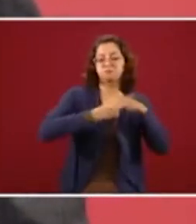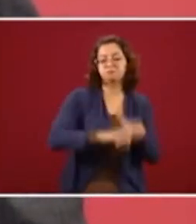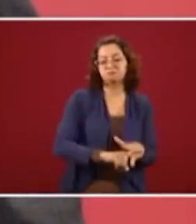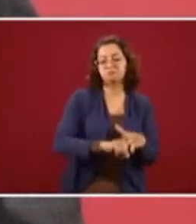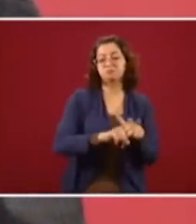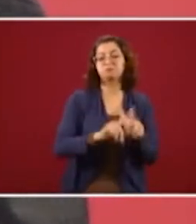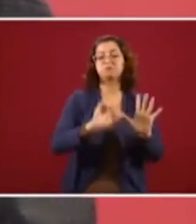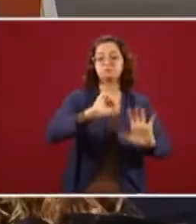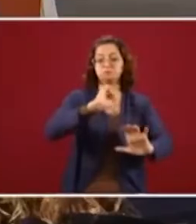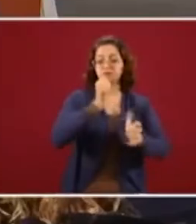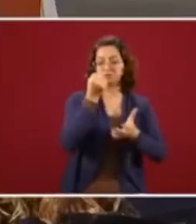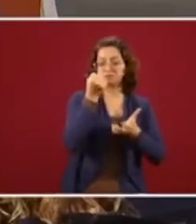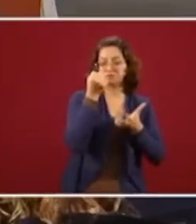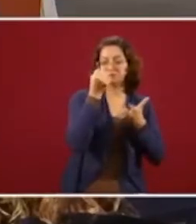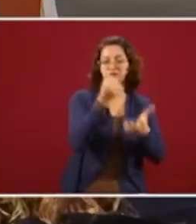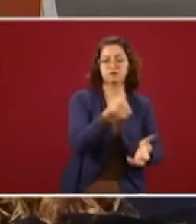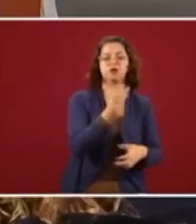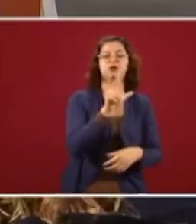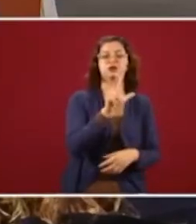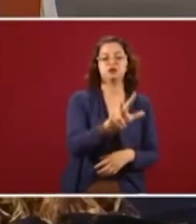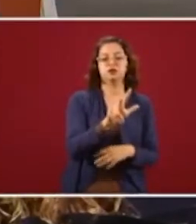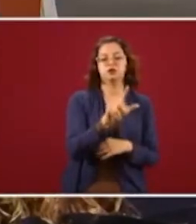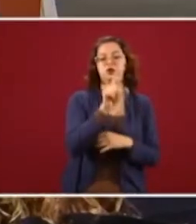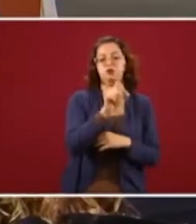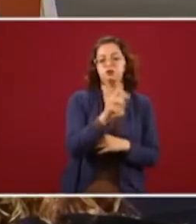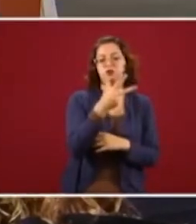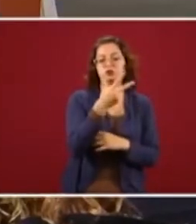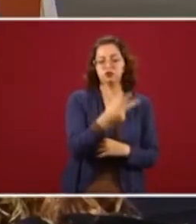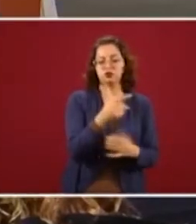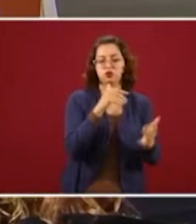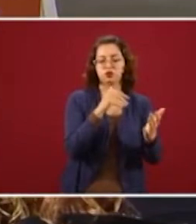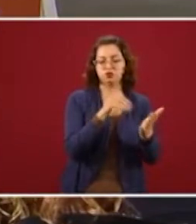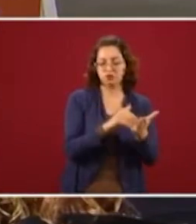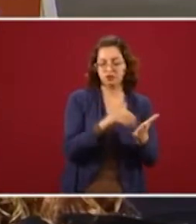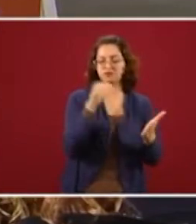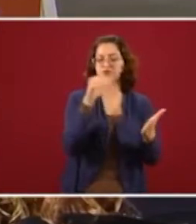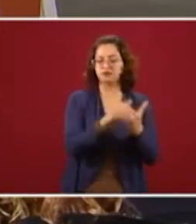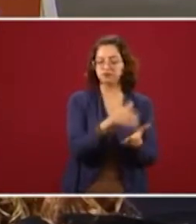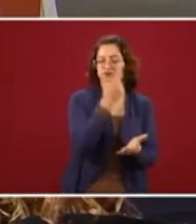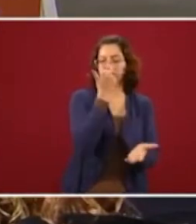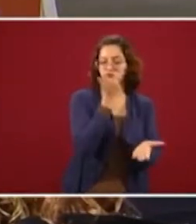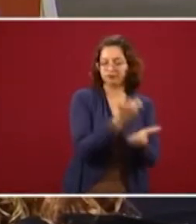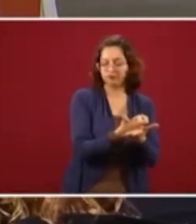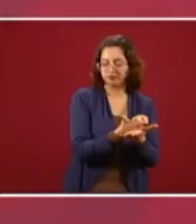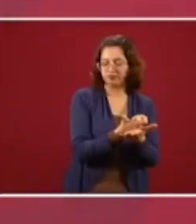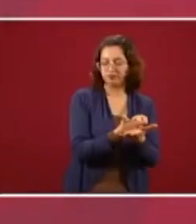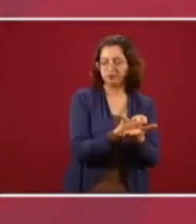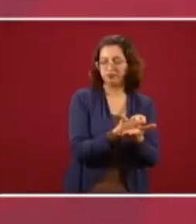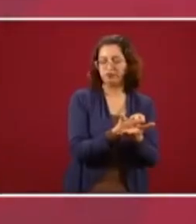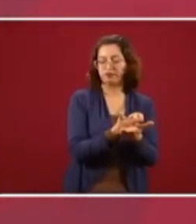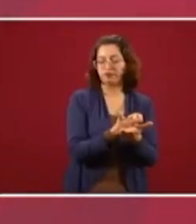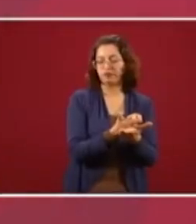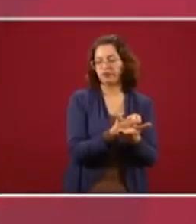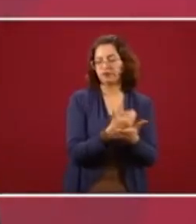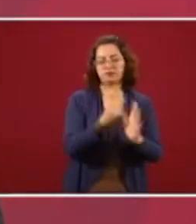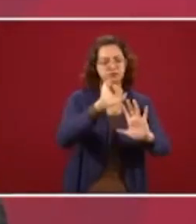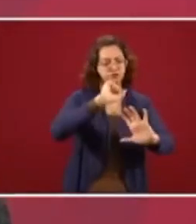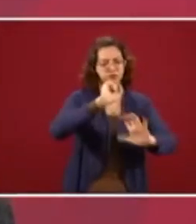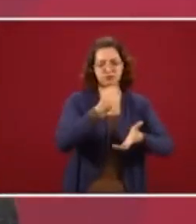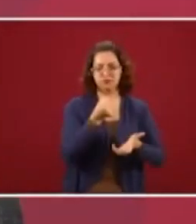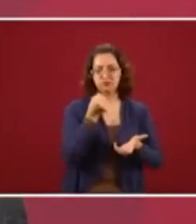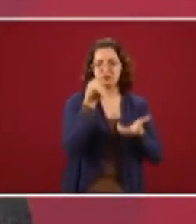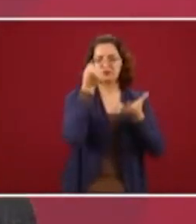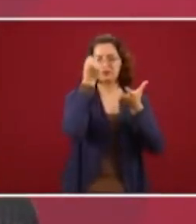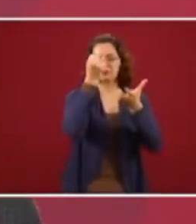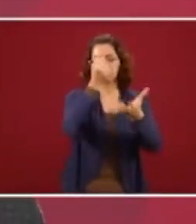presupuesto original de 18.8 mil millones de pesos, que se subió inmediatamente